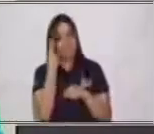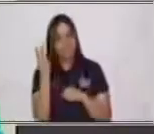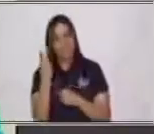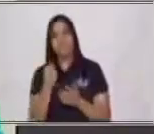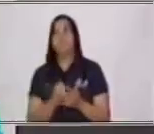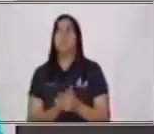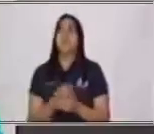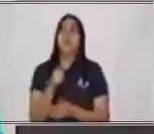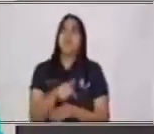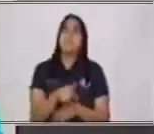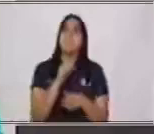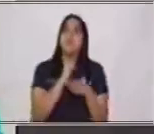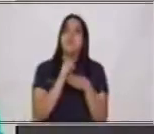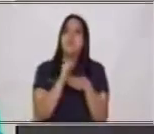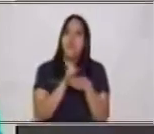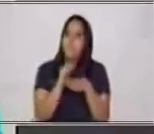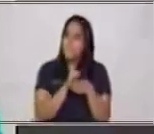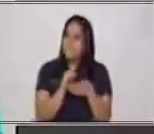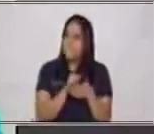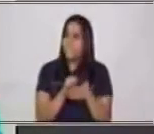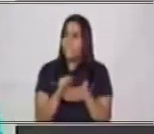a practicar